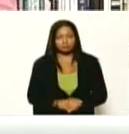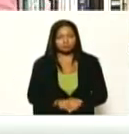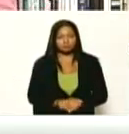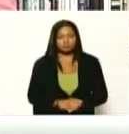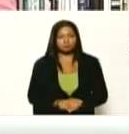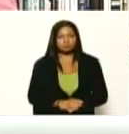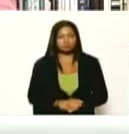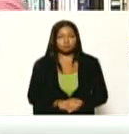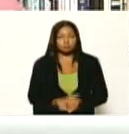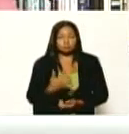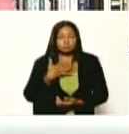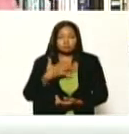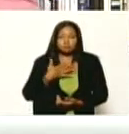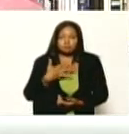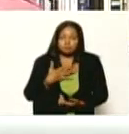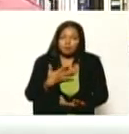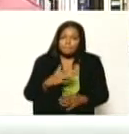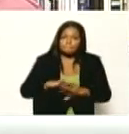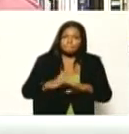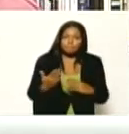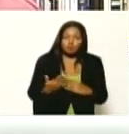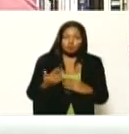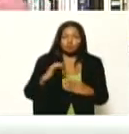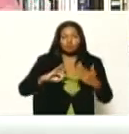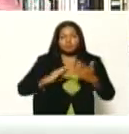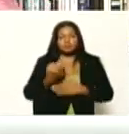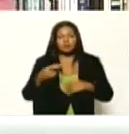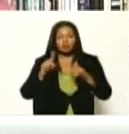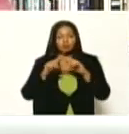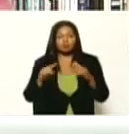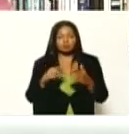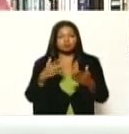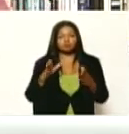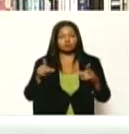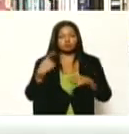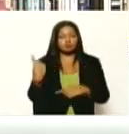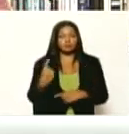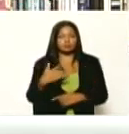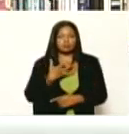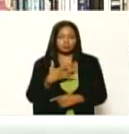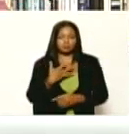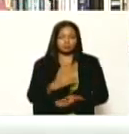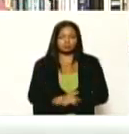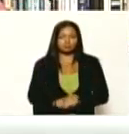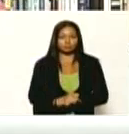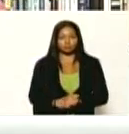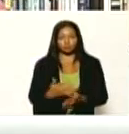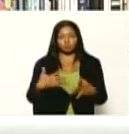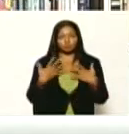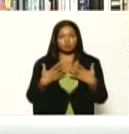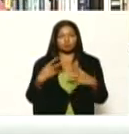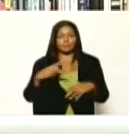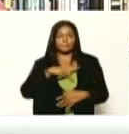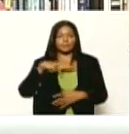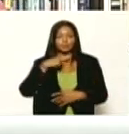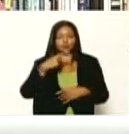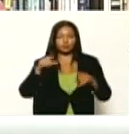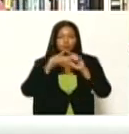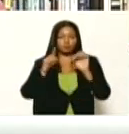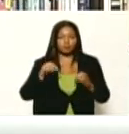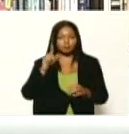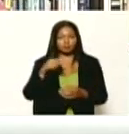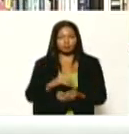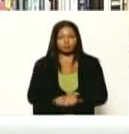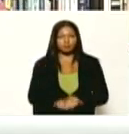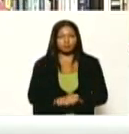Uno se conmueve, porque mira, uno fundamentalmente es puro sentimiento, pura emoción, pura pasión.